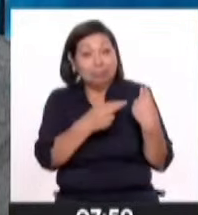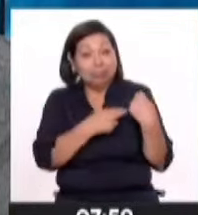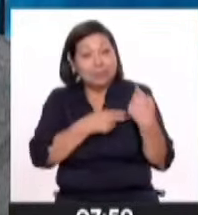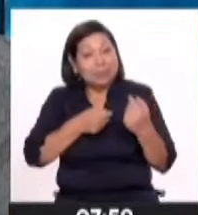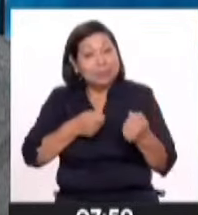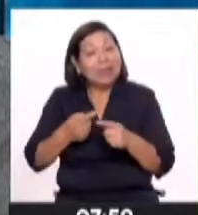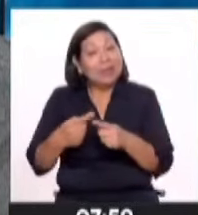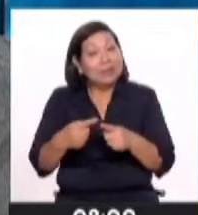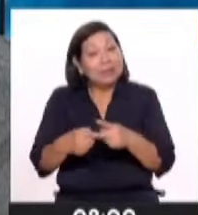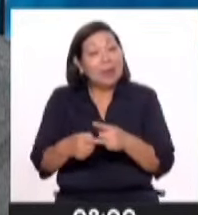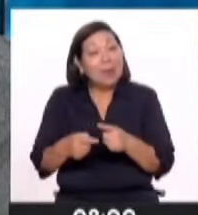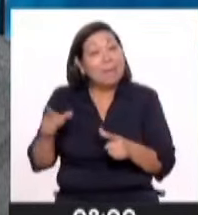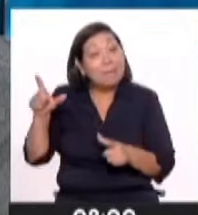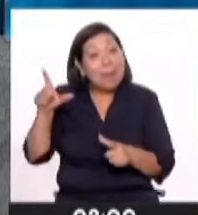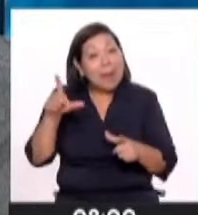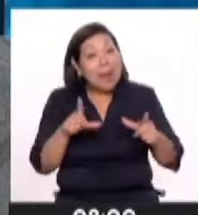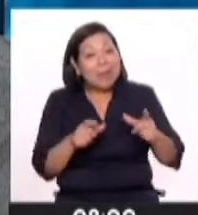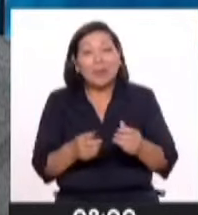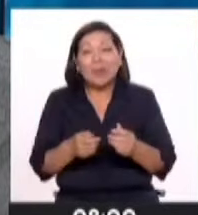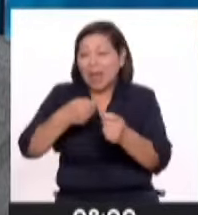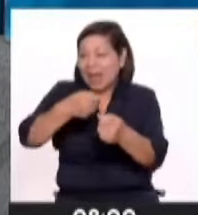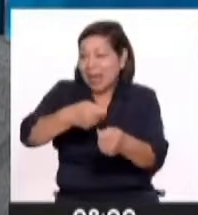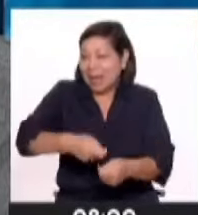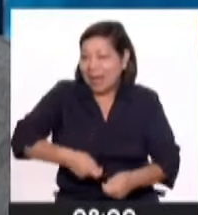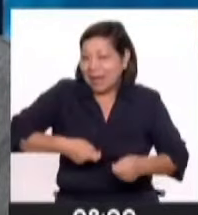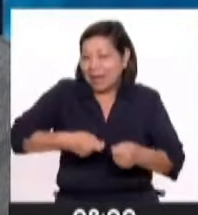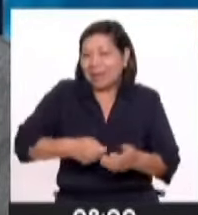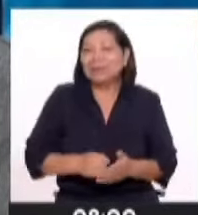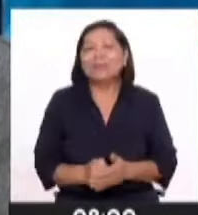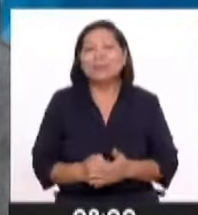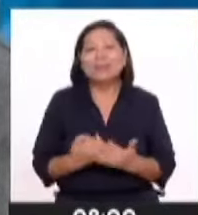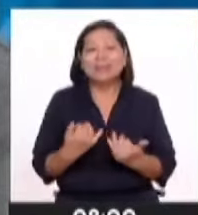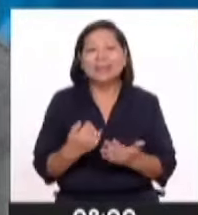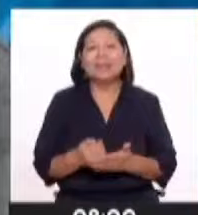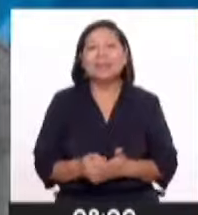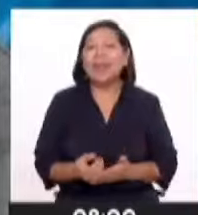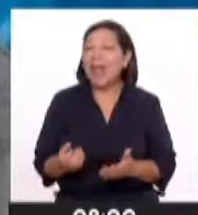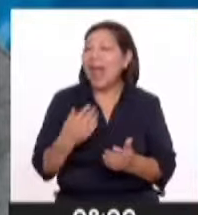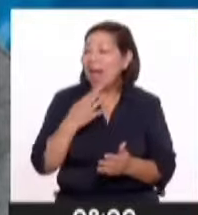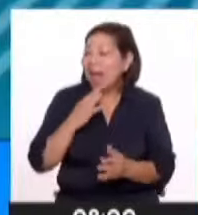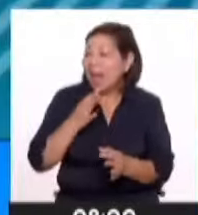en las estaciones experimentales agrarias del INEA. Muy amable por acompañarnos en nuestra edición matinal.